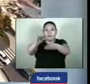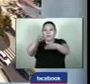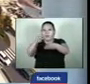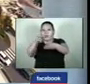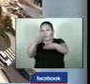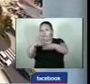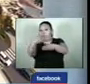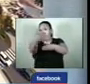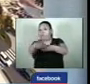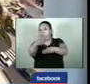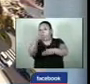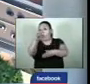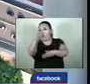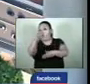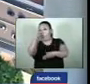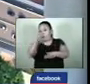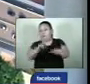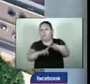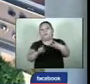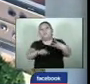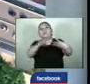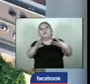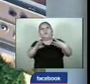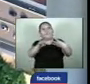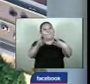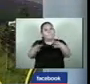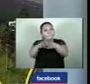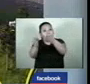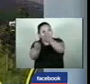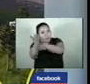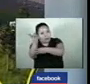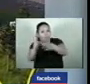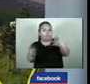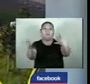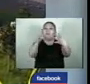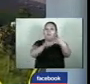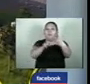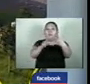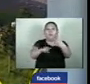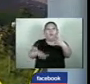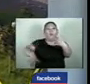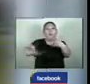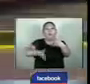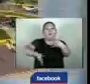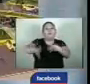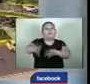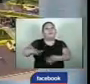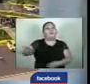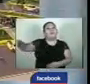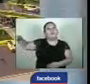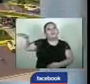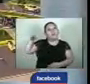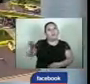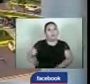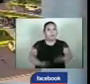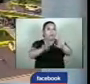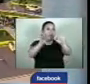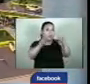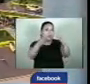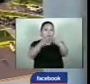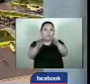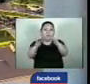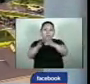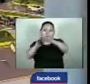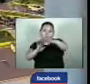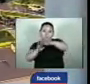calle La Gloria, calle Alvolcán y calle Antigua Azacamil, serán siete pasos a desnivel en